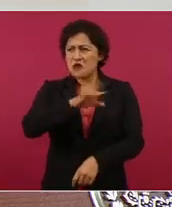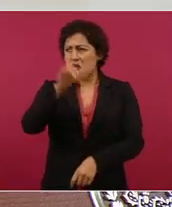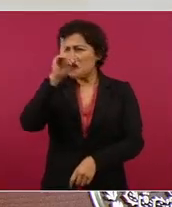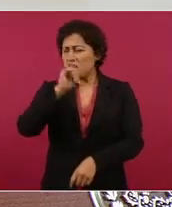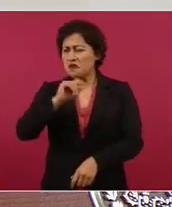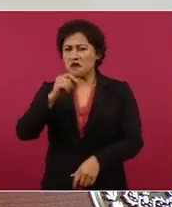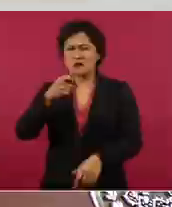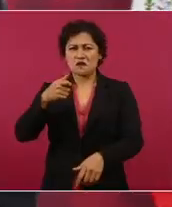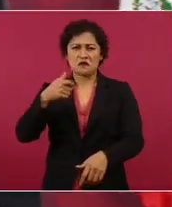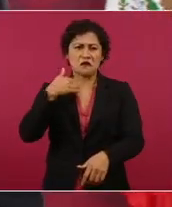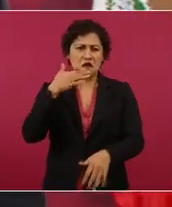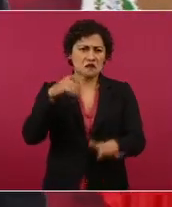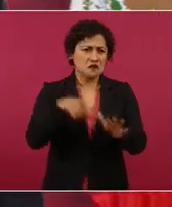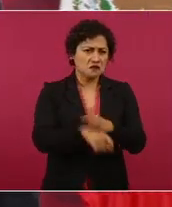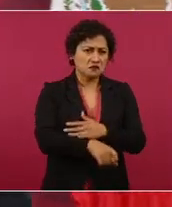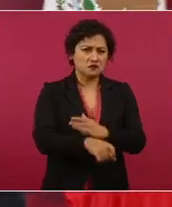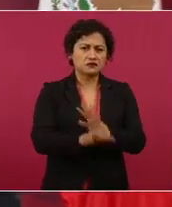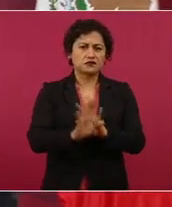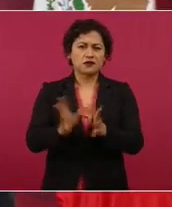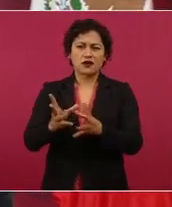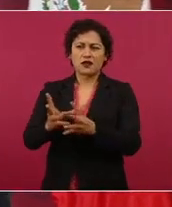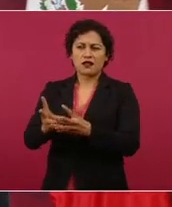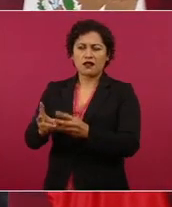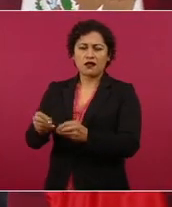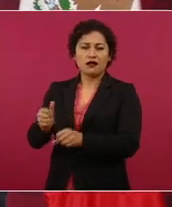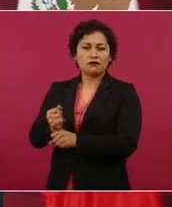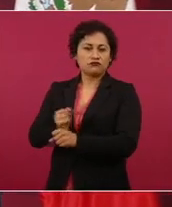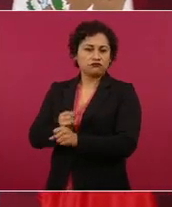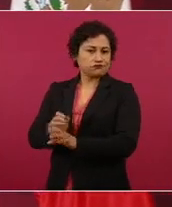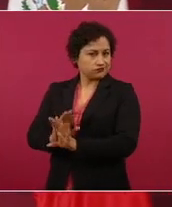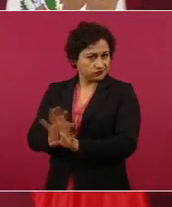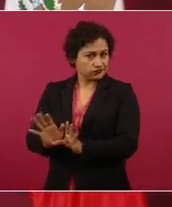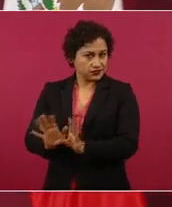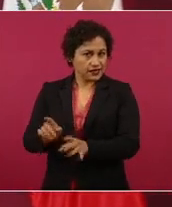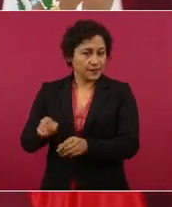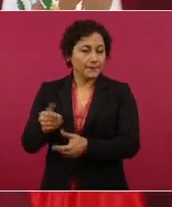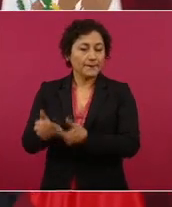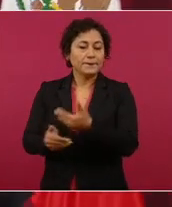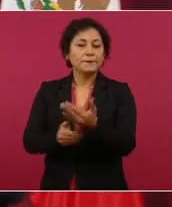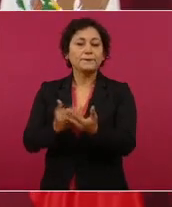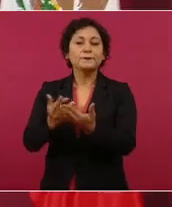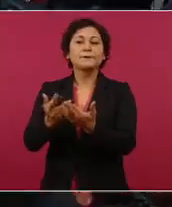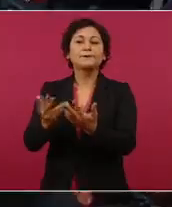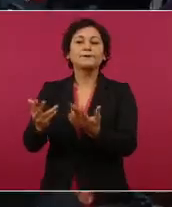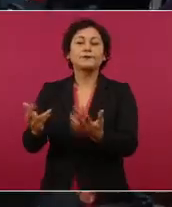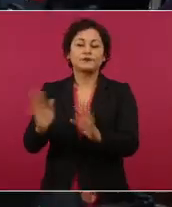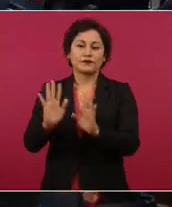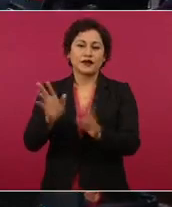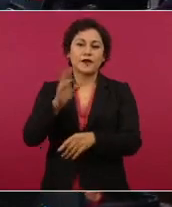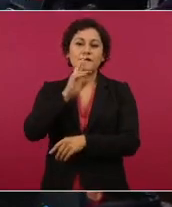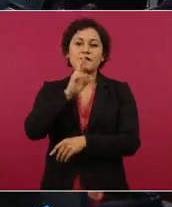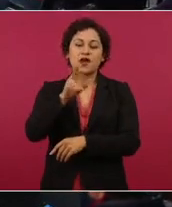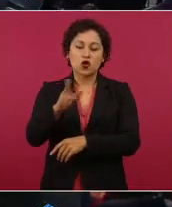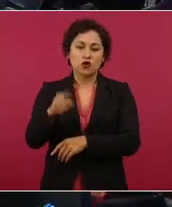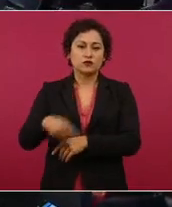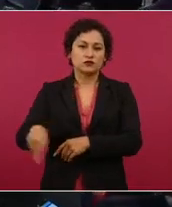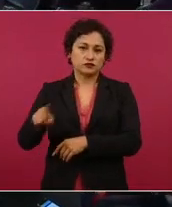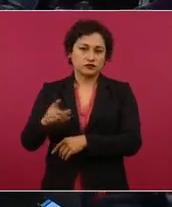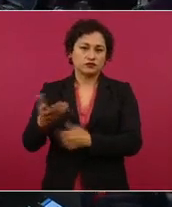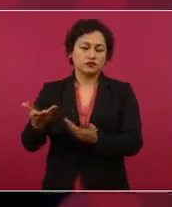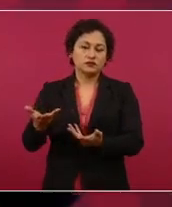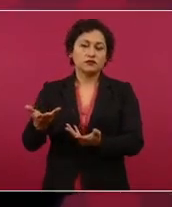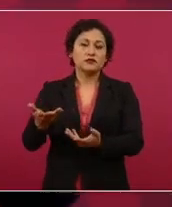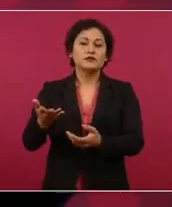estamos ya resolviéndolo, pero sí estamos preocupados porque